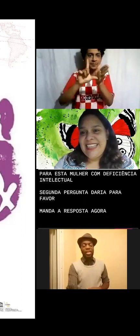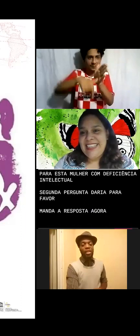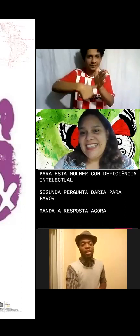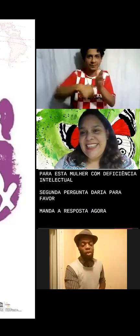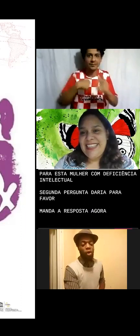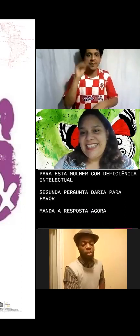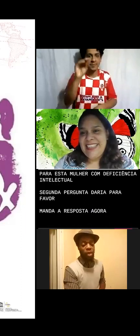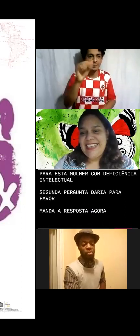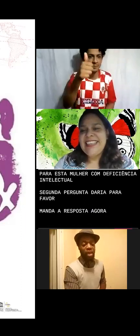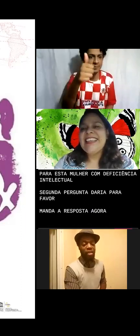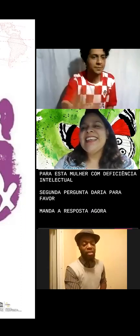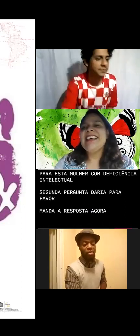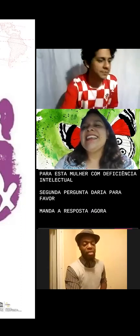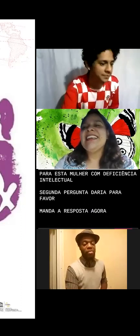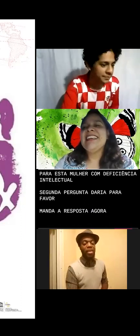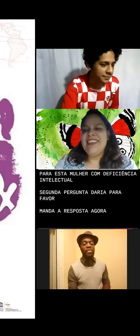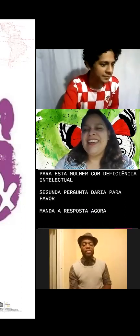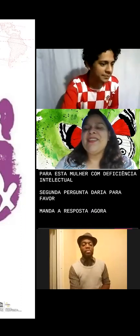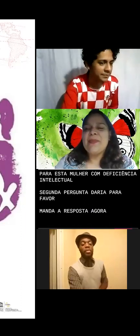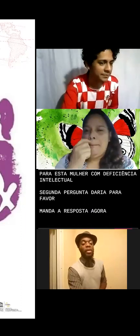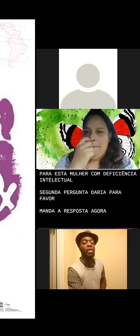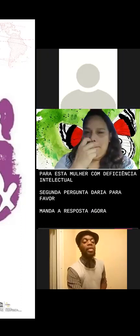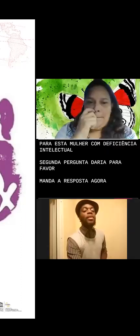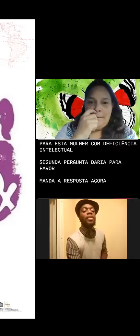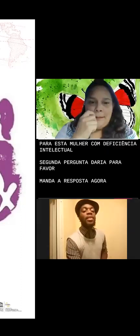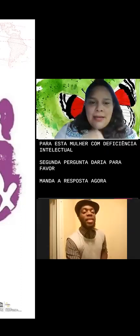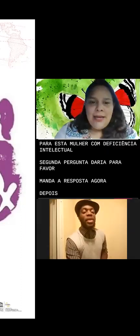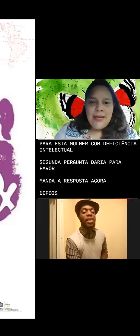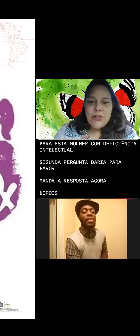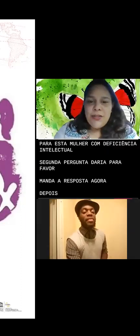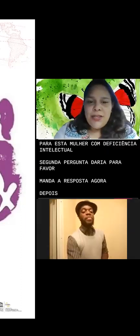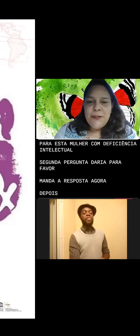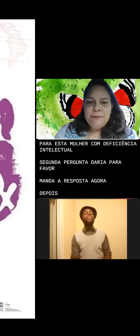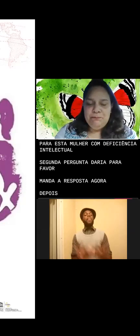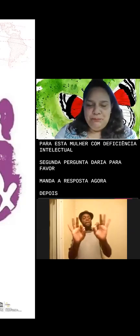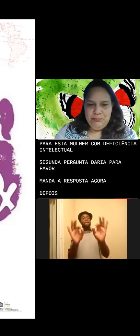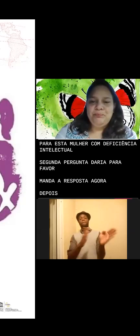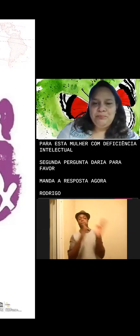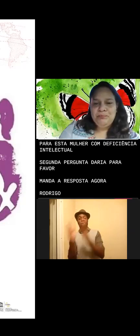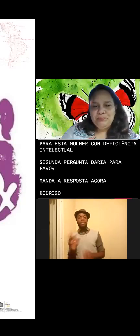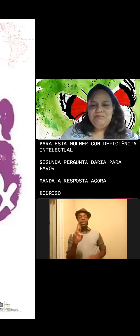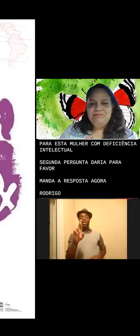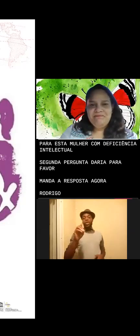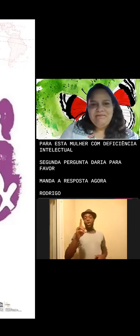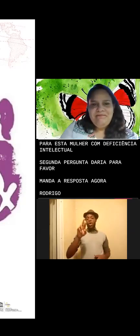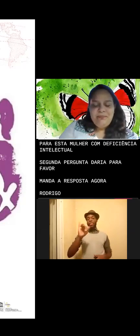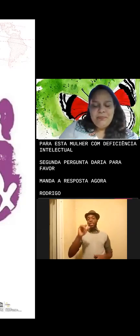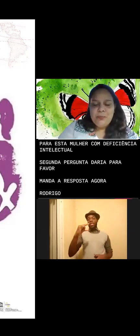Ya. Sí, lo hago después. Vale. Ok. Tenemos a Rodrigo. Rodrigo Barrera.